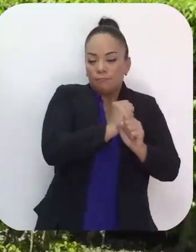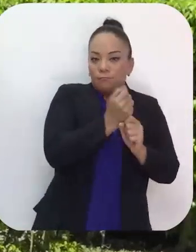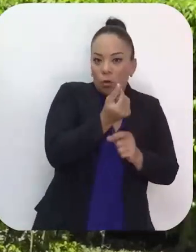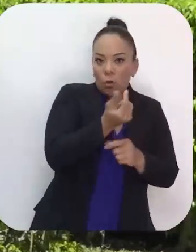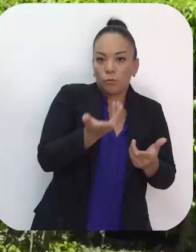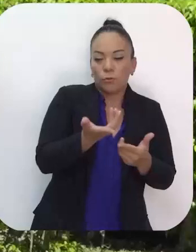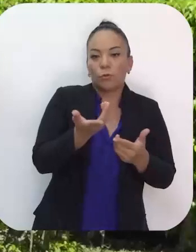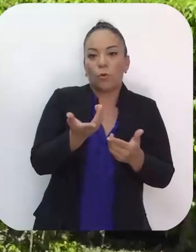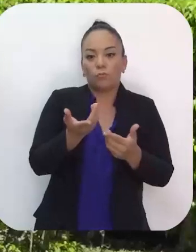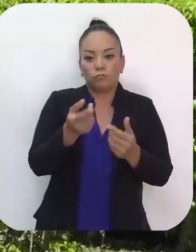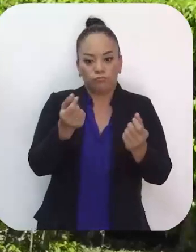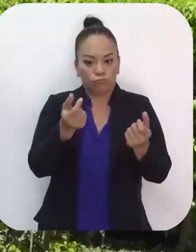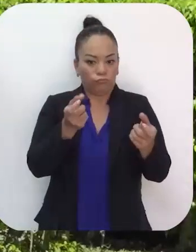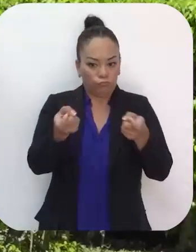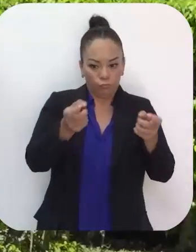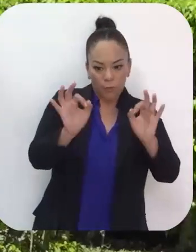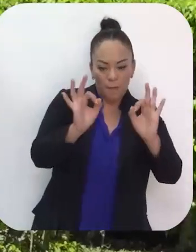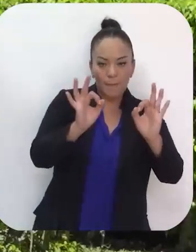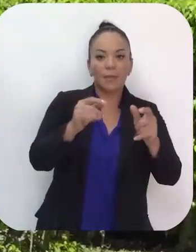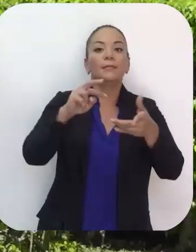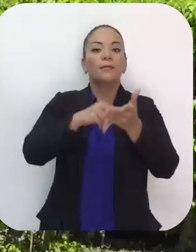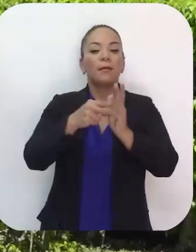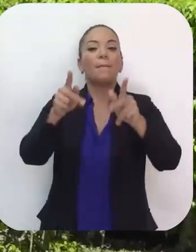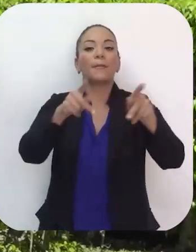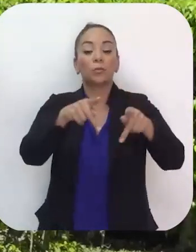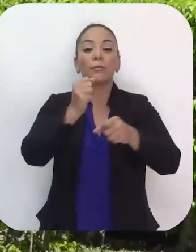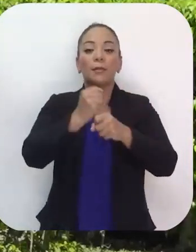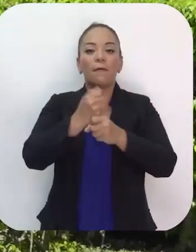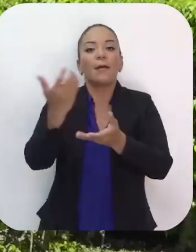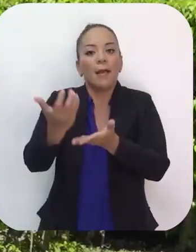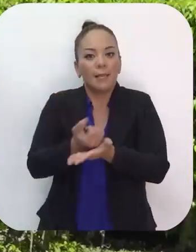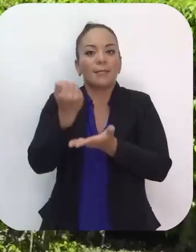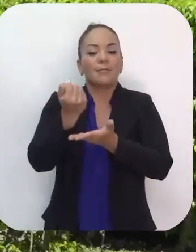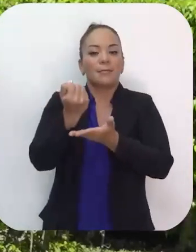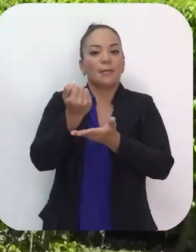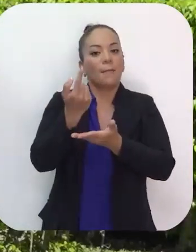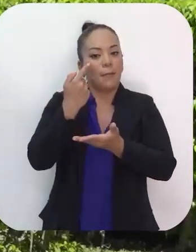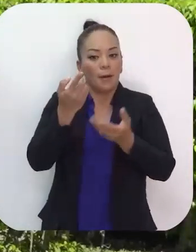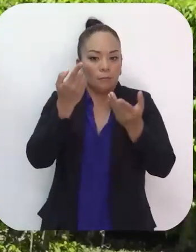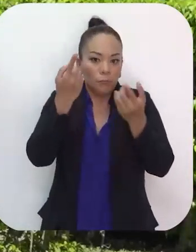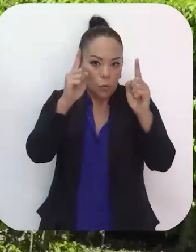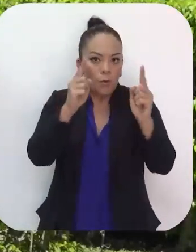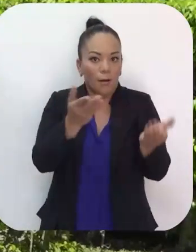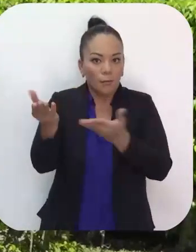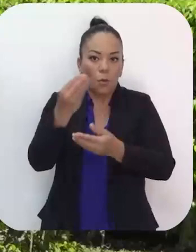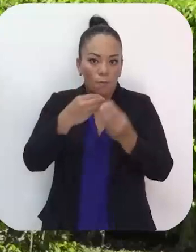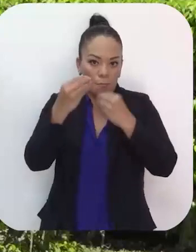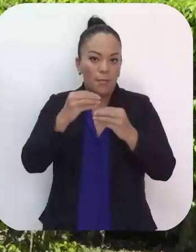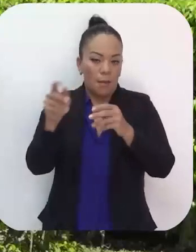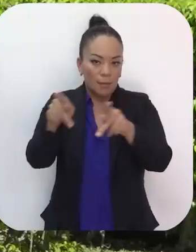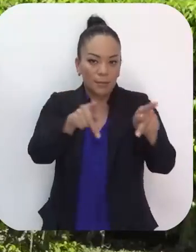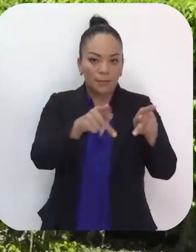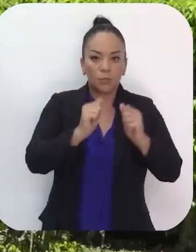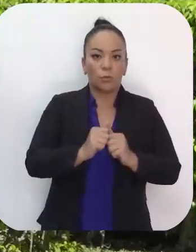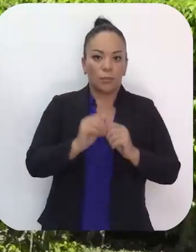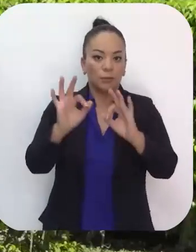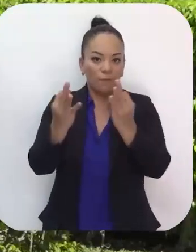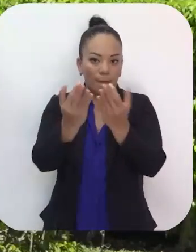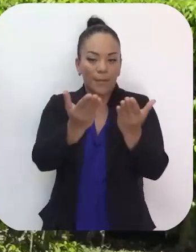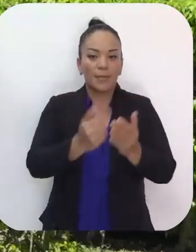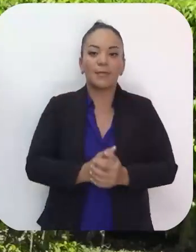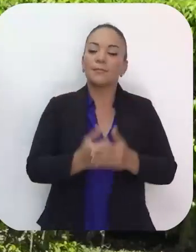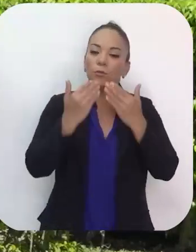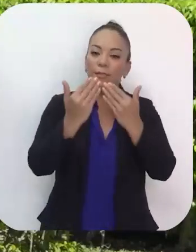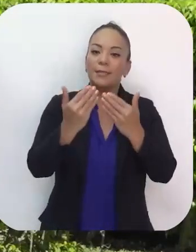rentabilidad que le permita tener una ganancia que le dé el sustento a él o a ella y a sus familias